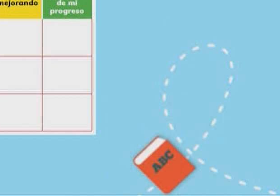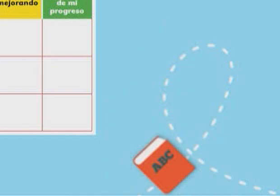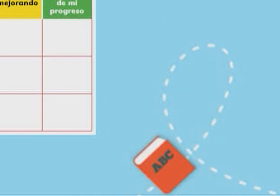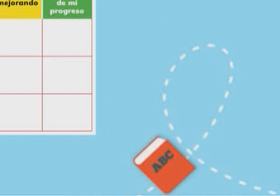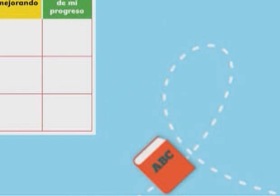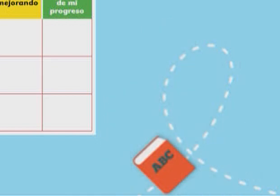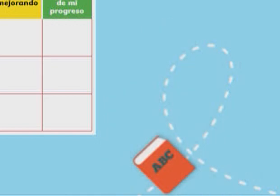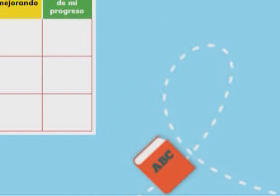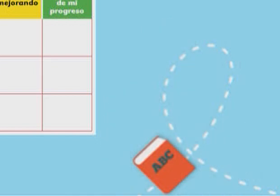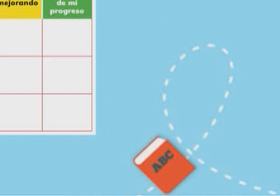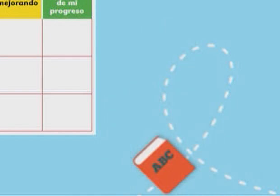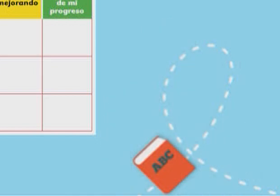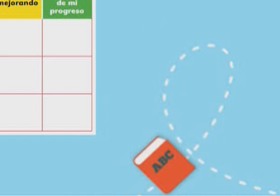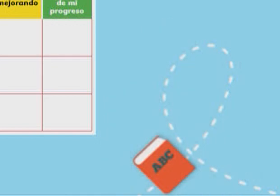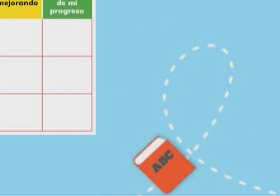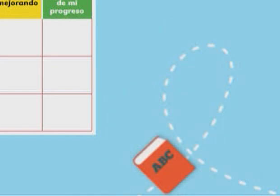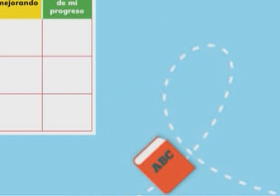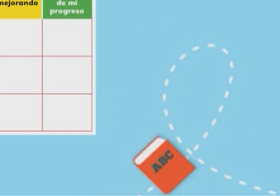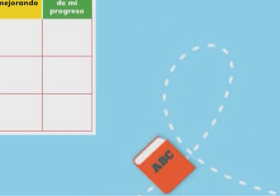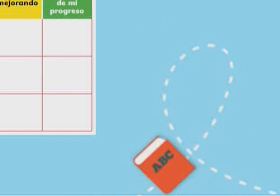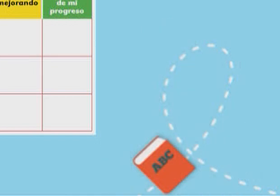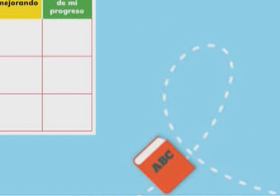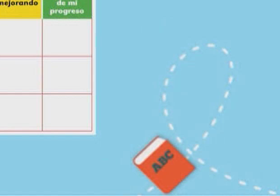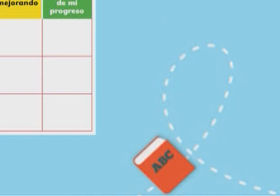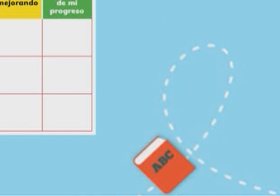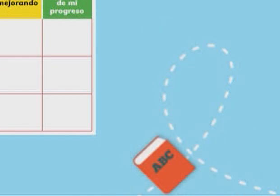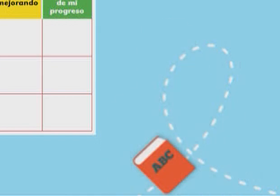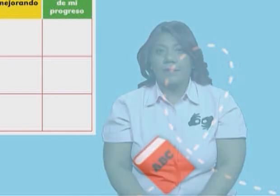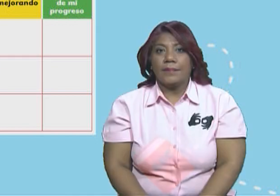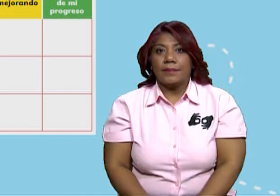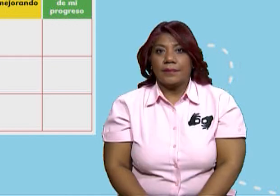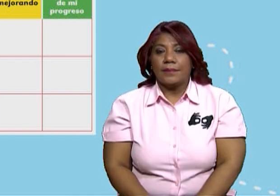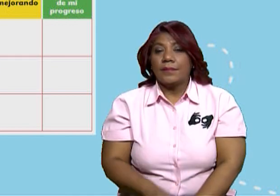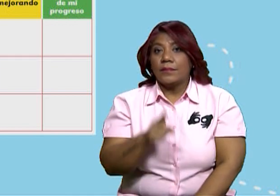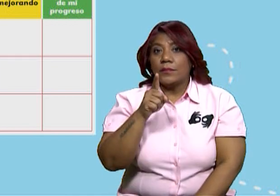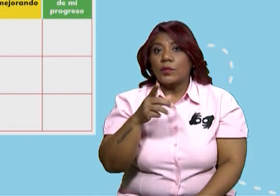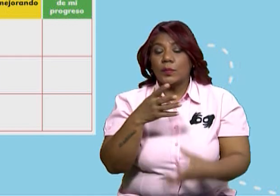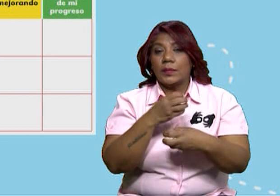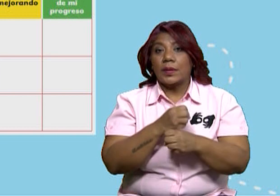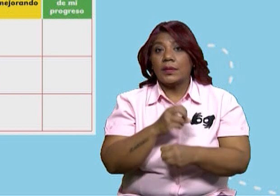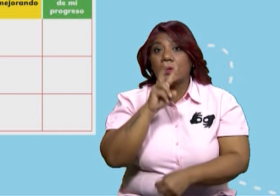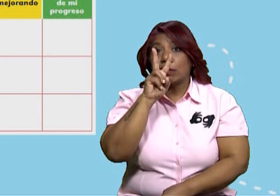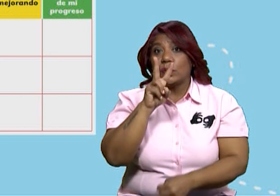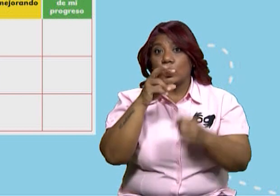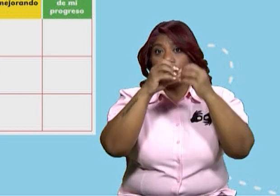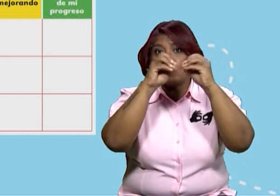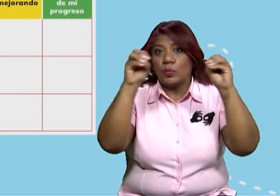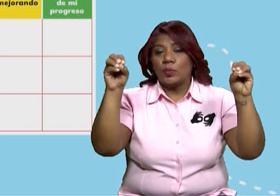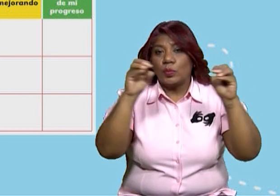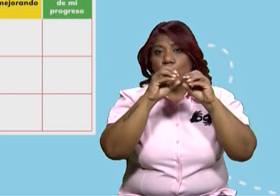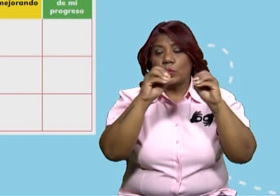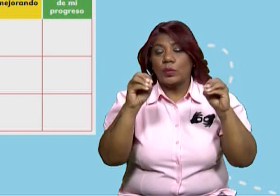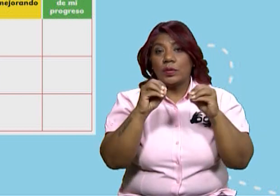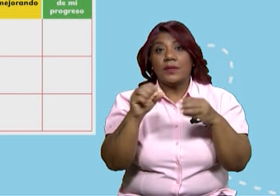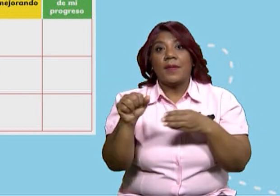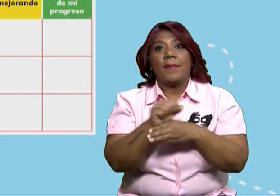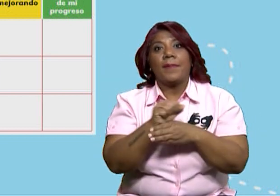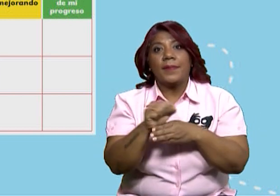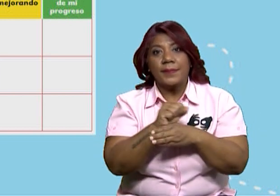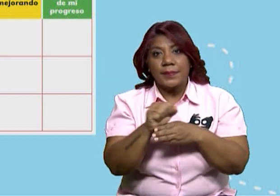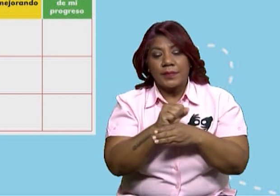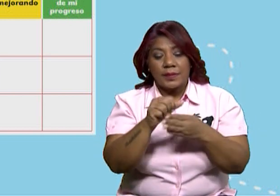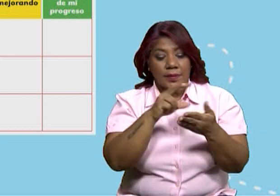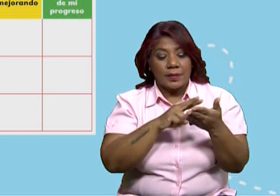cuadro. En este cuadro vas a hacer 2 oraciones, las vas a copiar. Luego vas a practicar lectura, recuerda, en